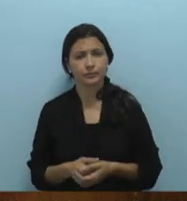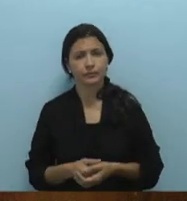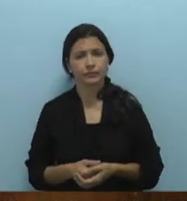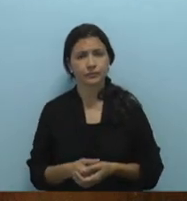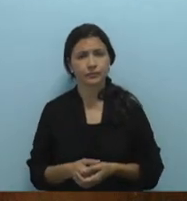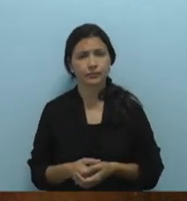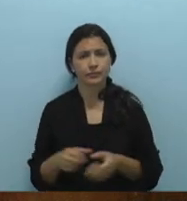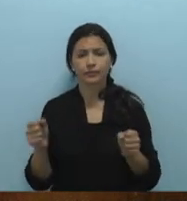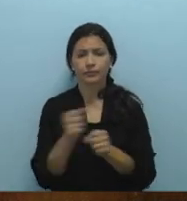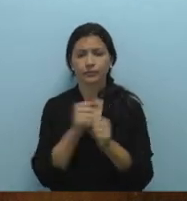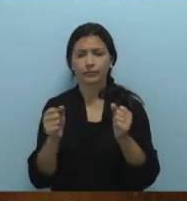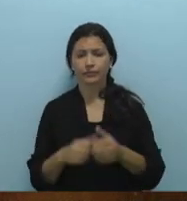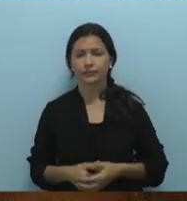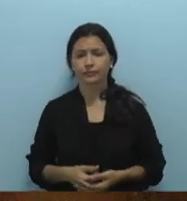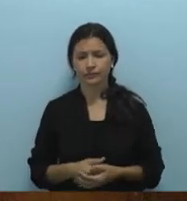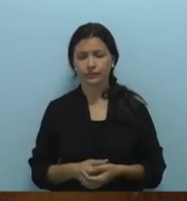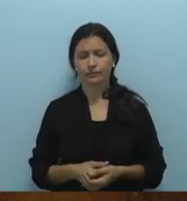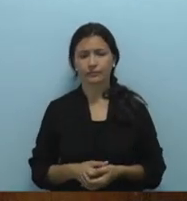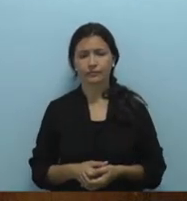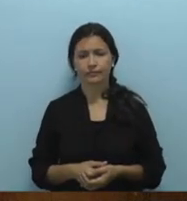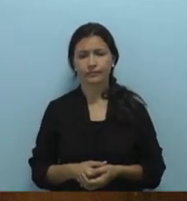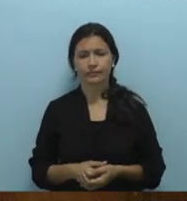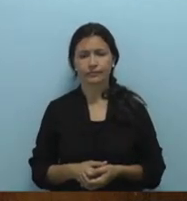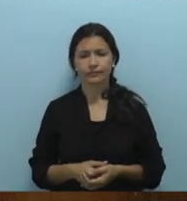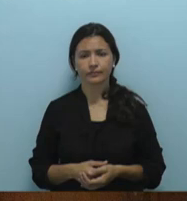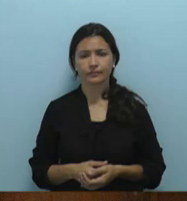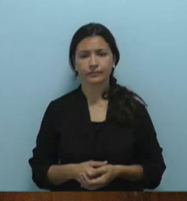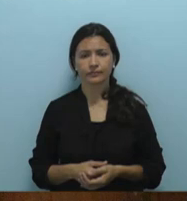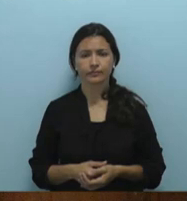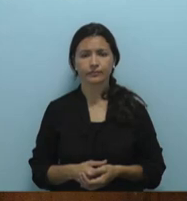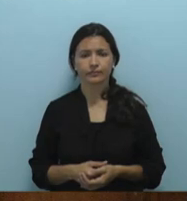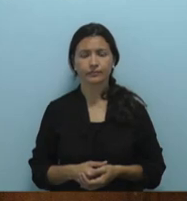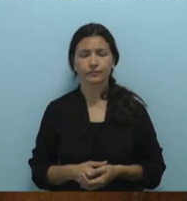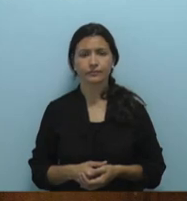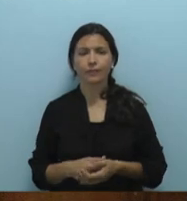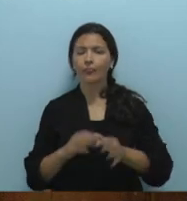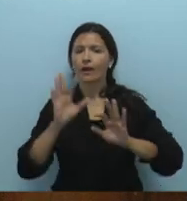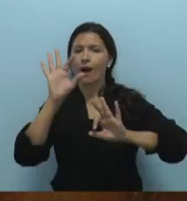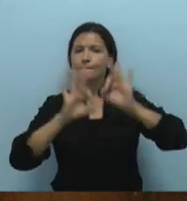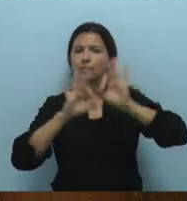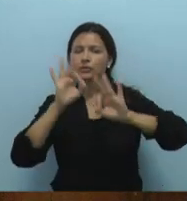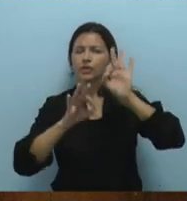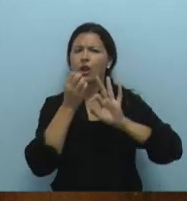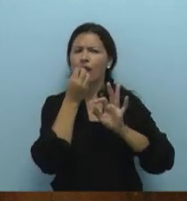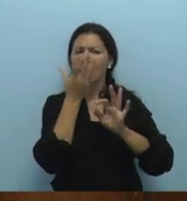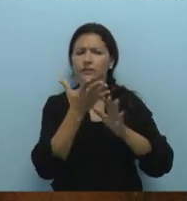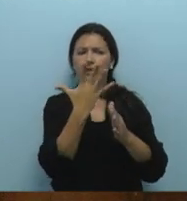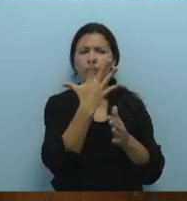proyecto de resolución aprobado. Proyecto de